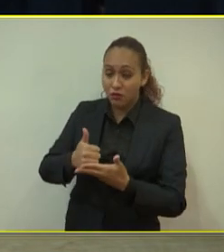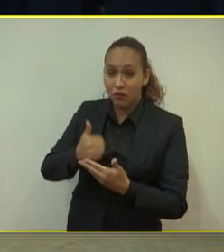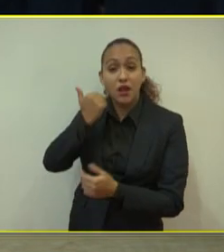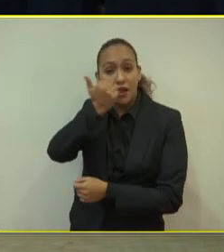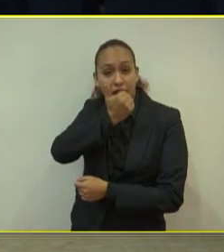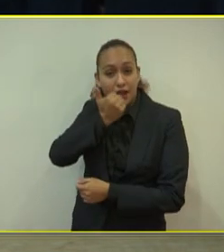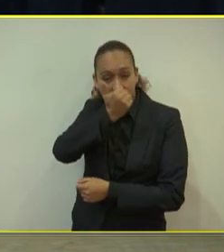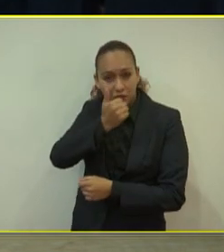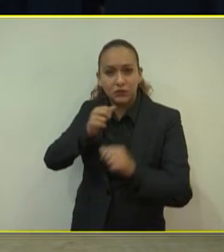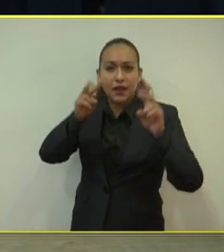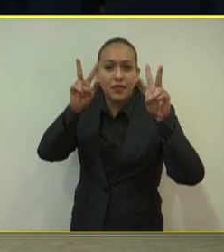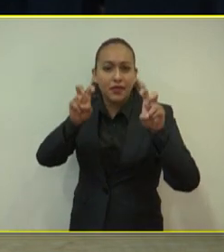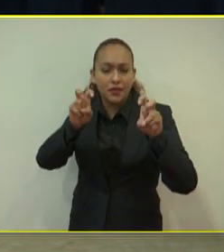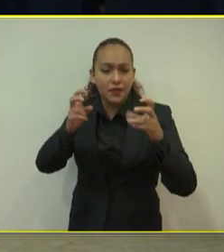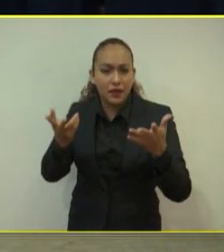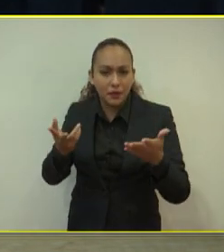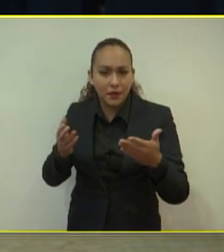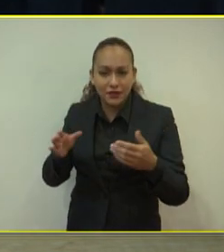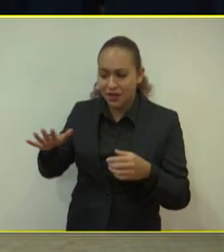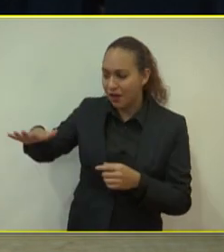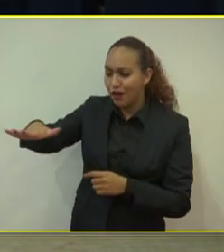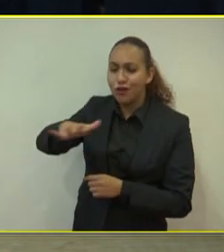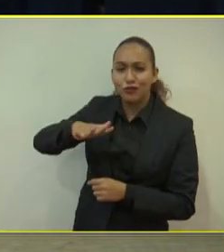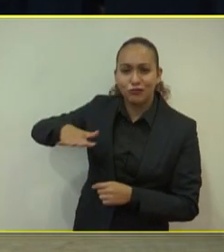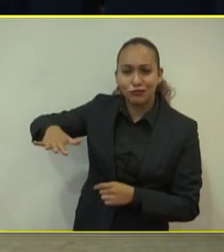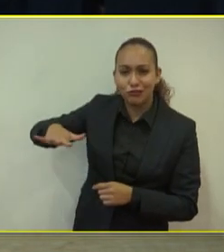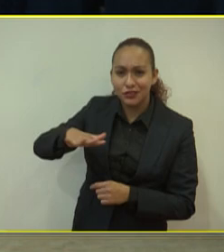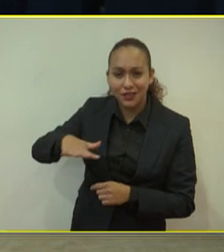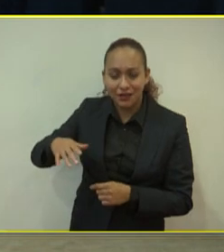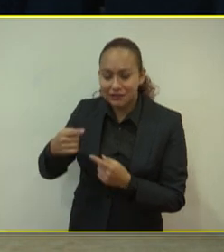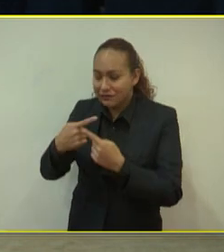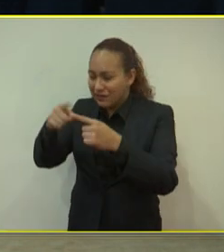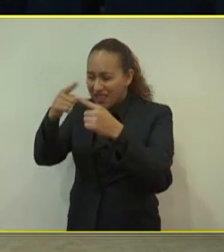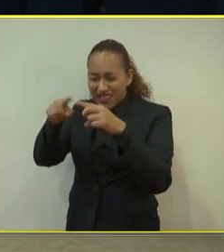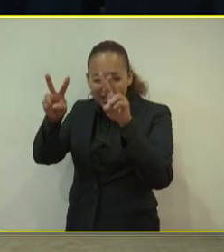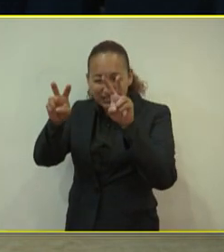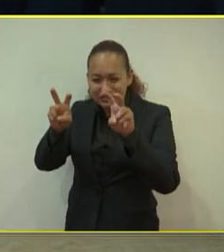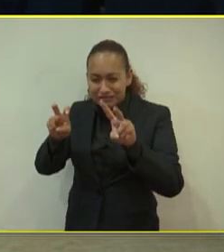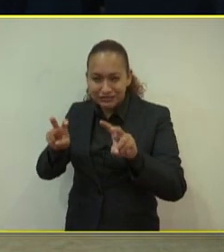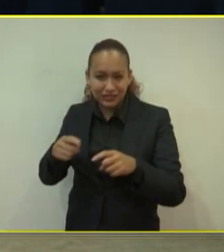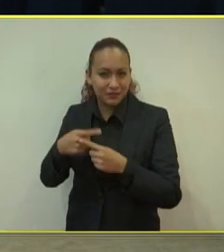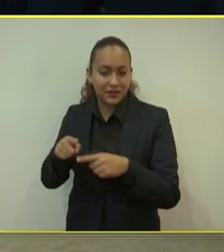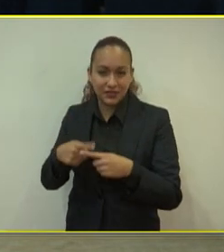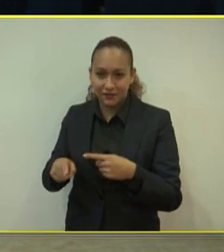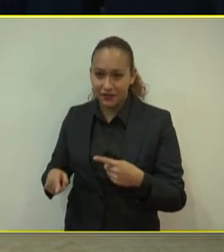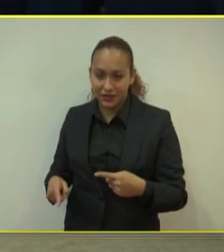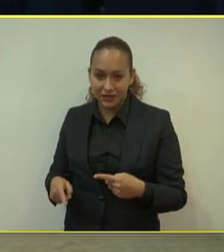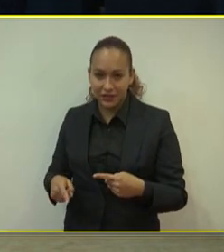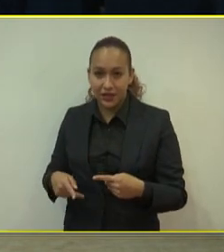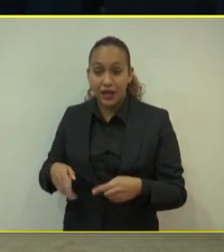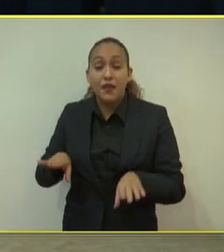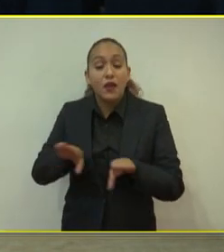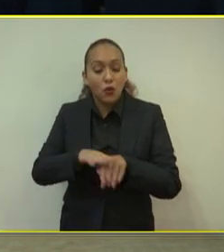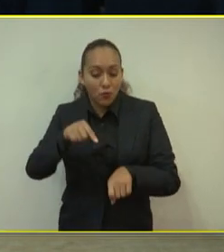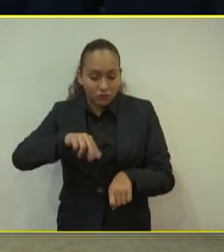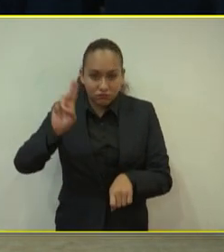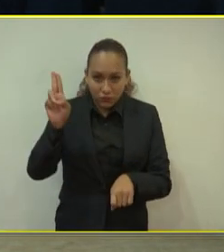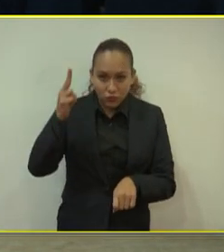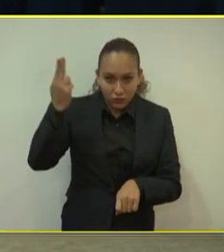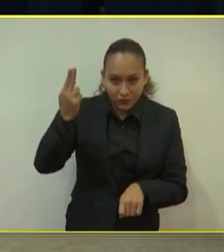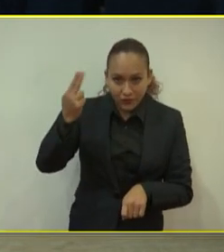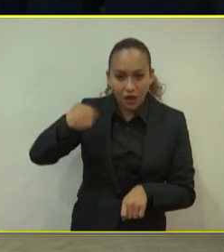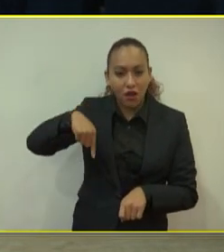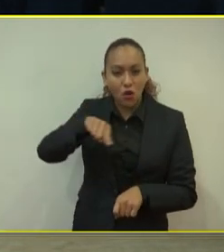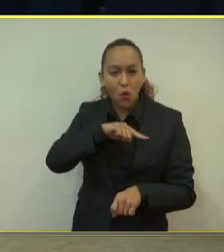de las necesidades sociales que son convergentes con la impronta de nuestra universidad, es decir,